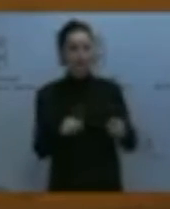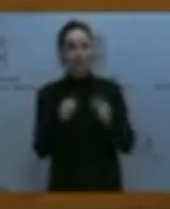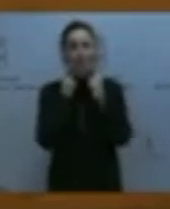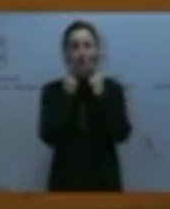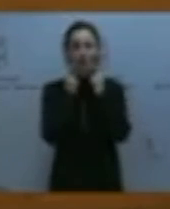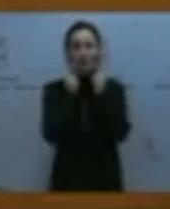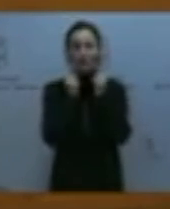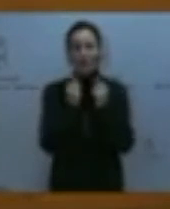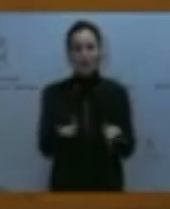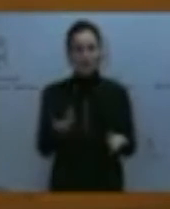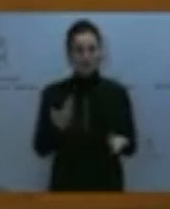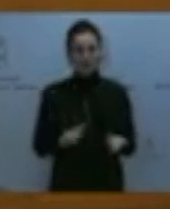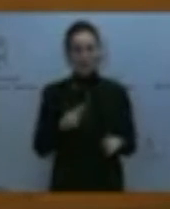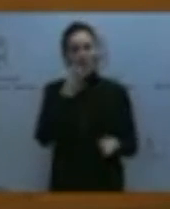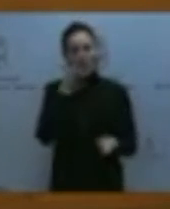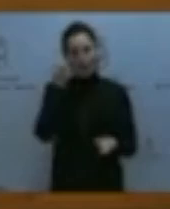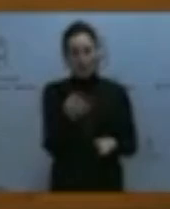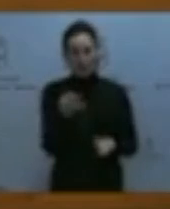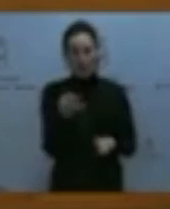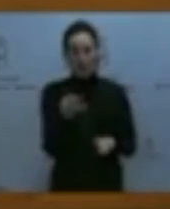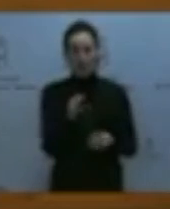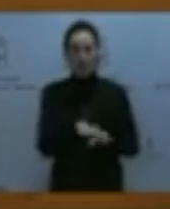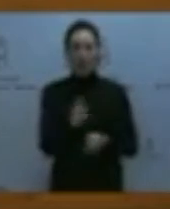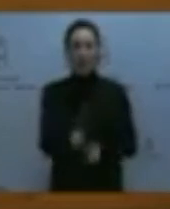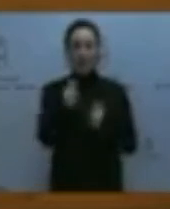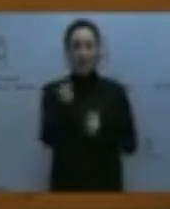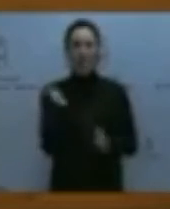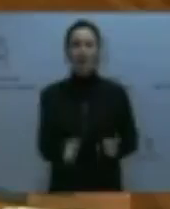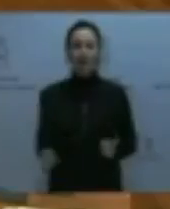se está a la espera de que sea una realidad para los pescadores, mariscadores y gente de la mar.